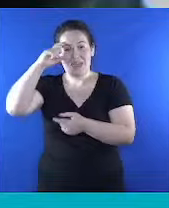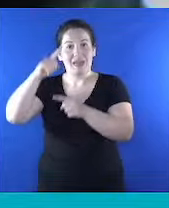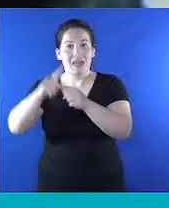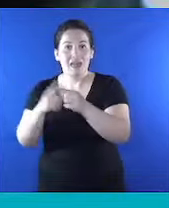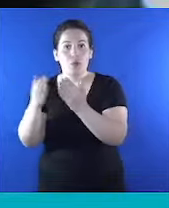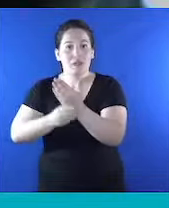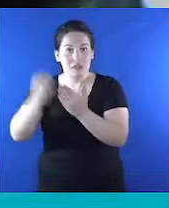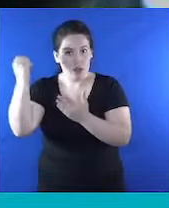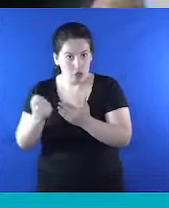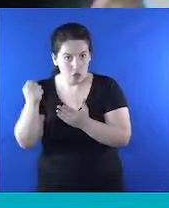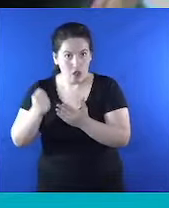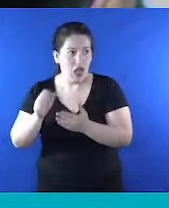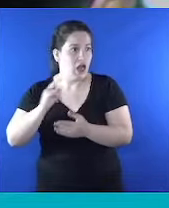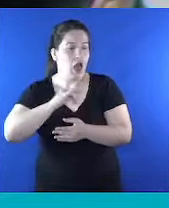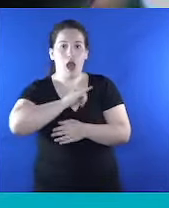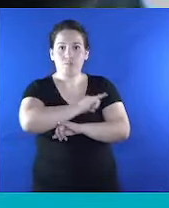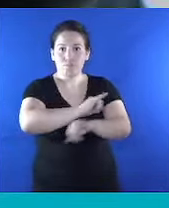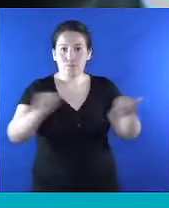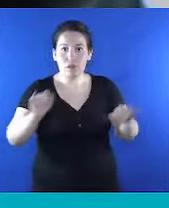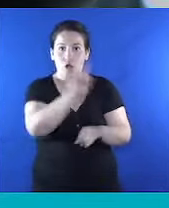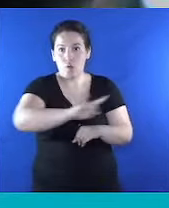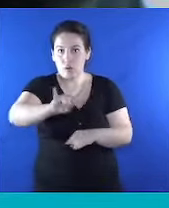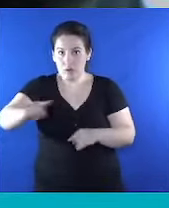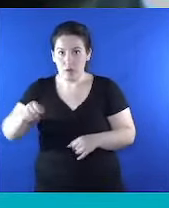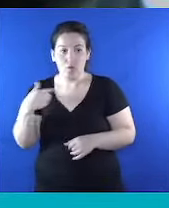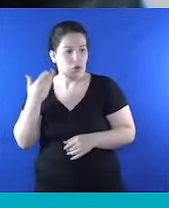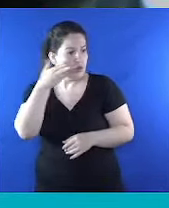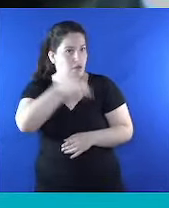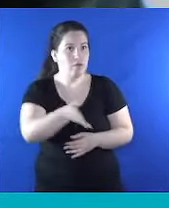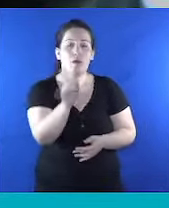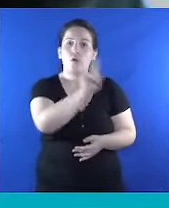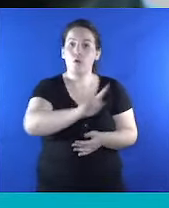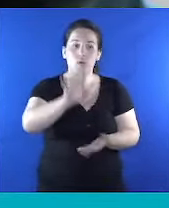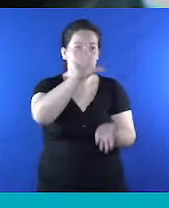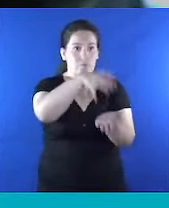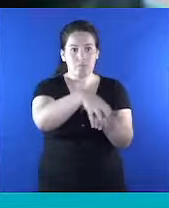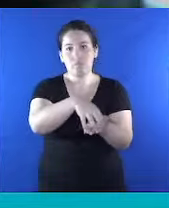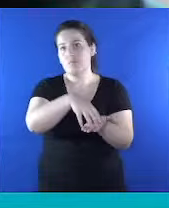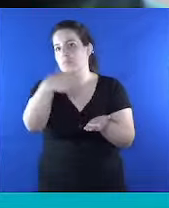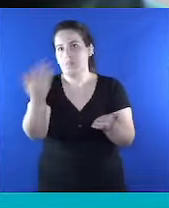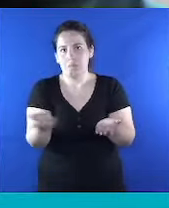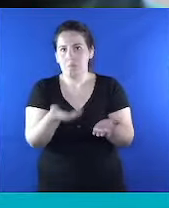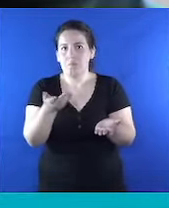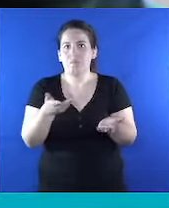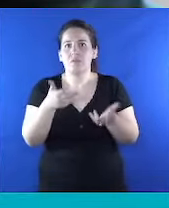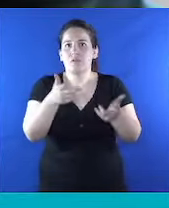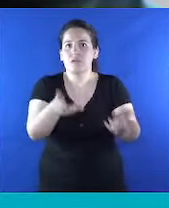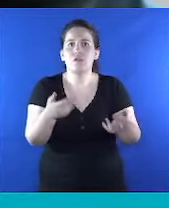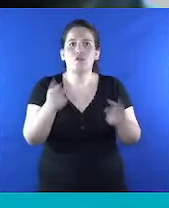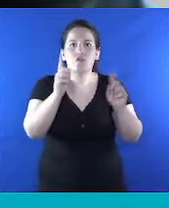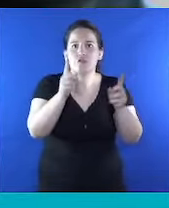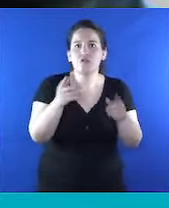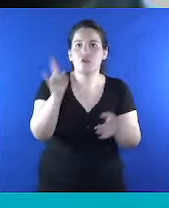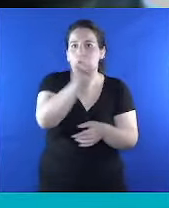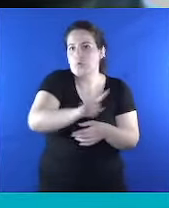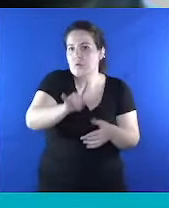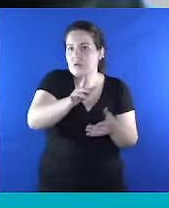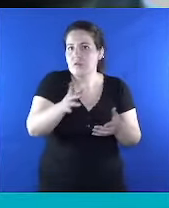economía a todas las universidades uno iba a la universidad digo doctor García anena lo dijo docente Universitario la